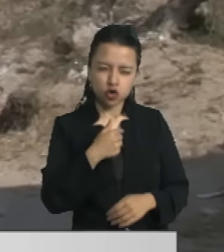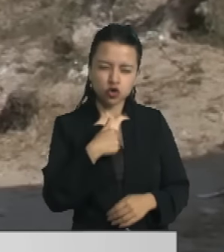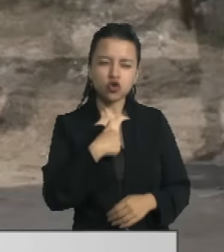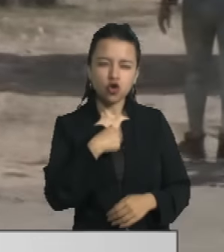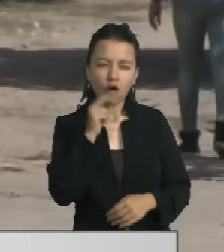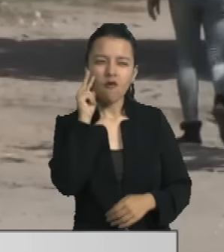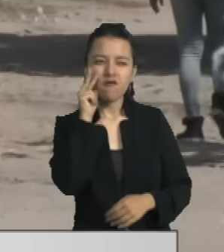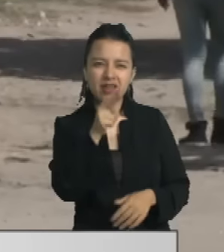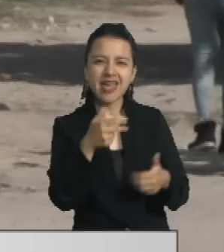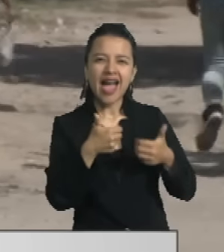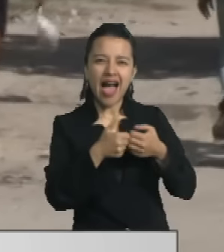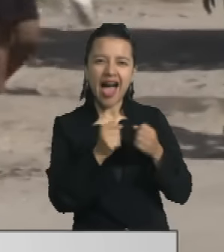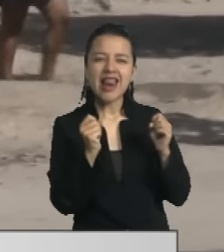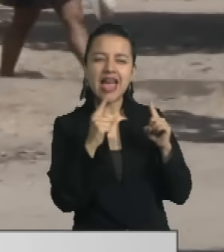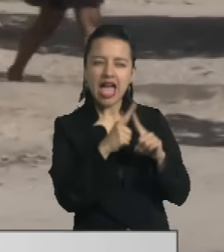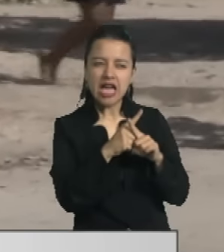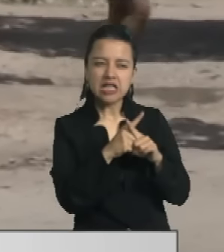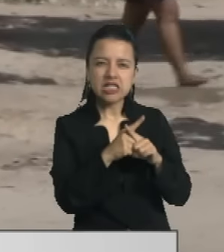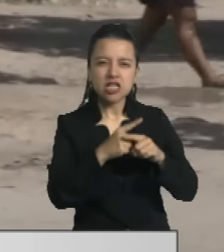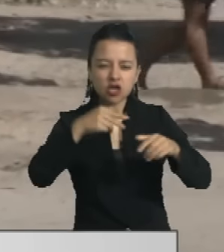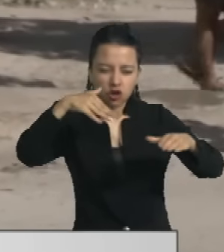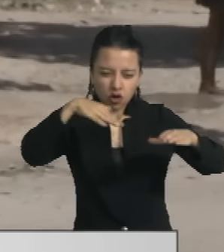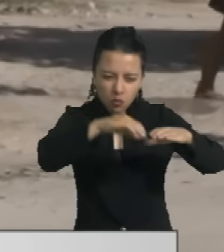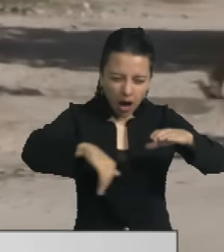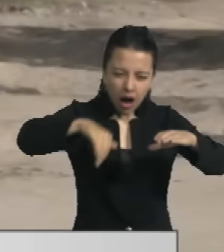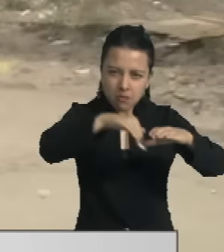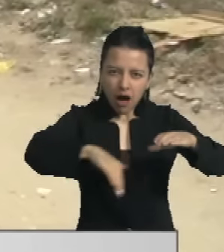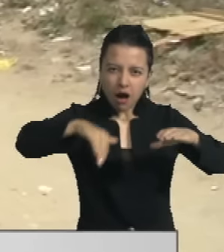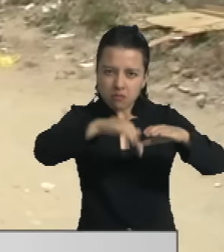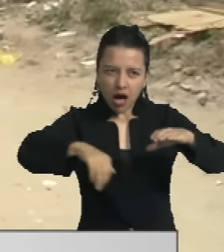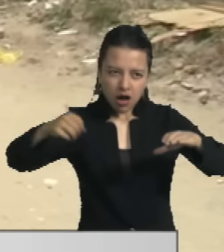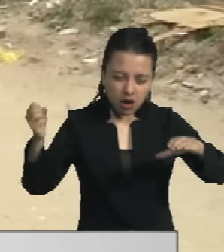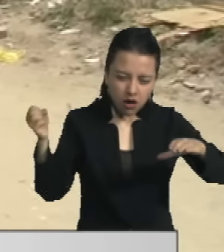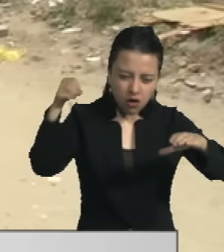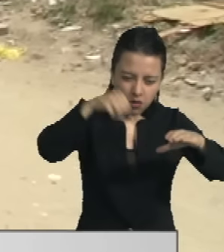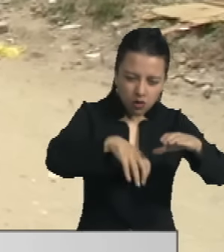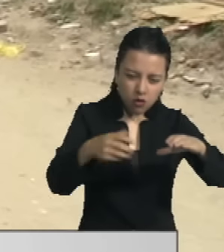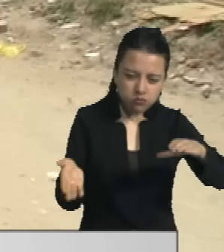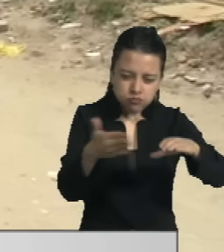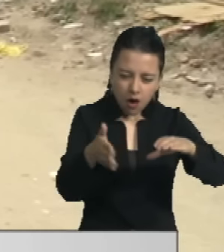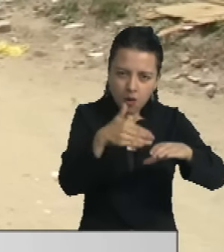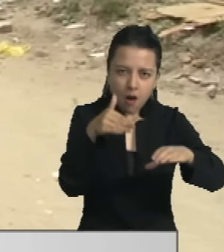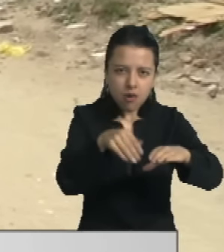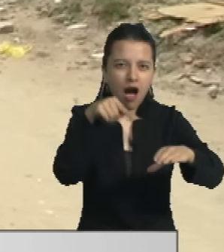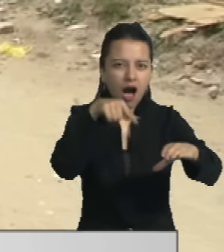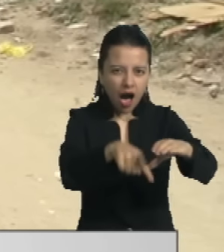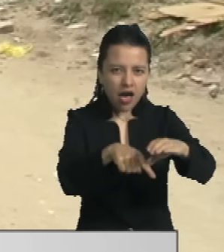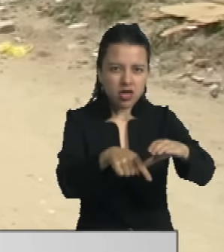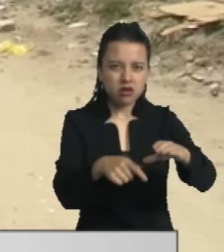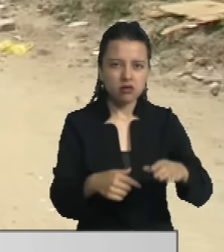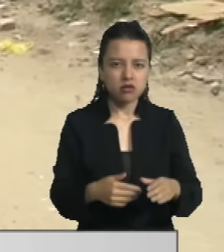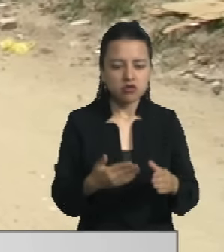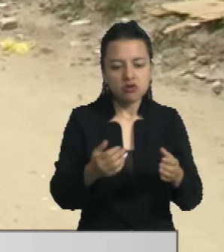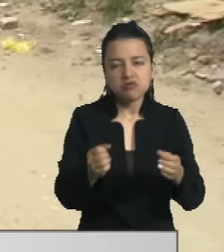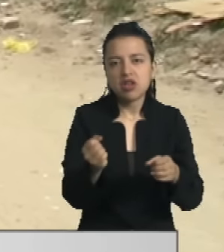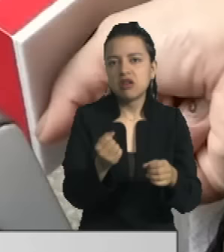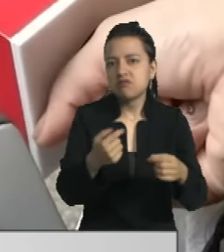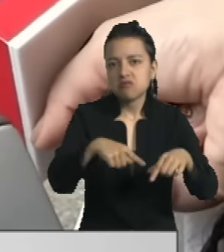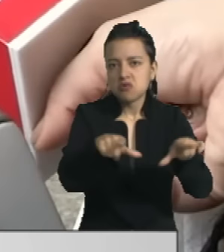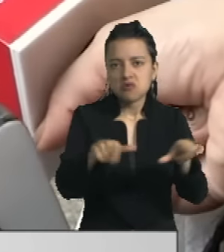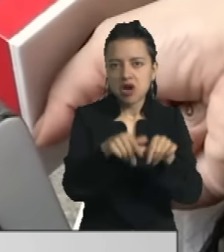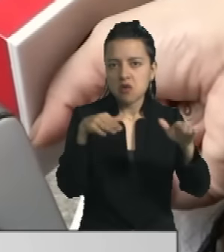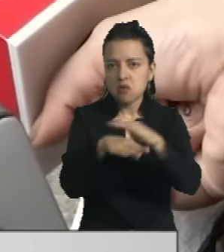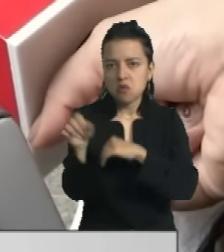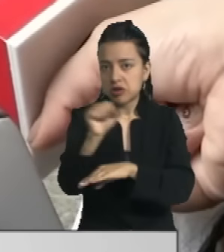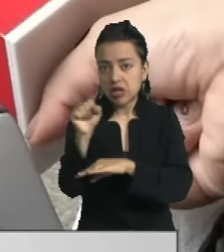exmarido de Gina Paola enterrarla en el traspatio de su casa donde funciona un parqueadero vengan